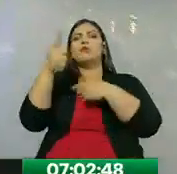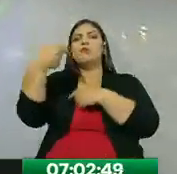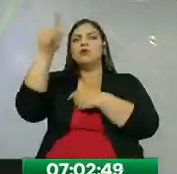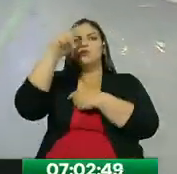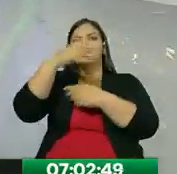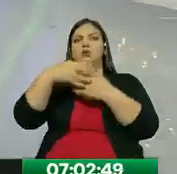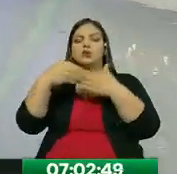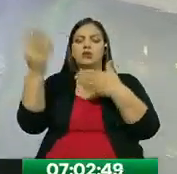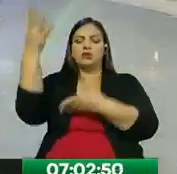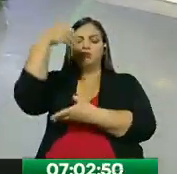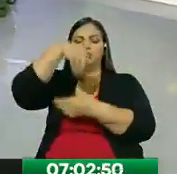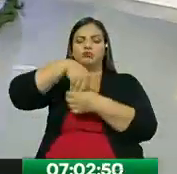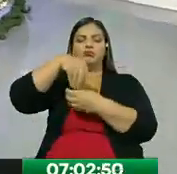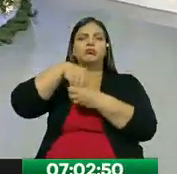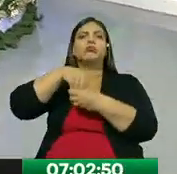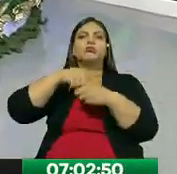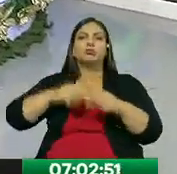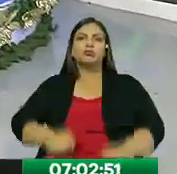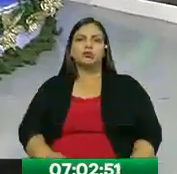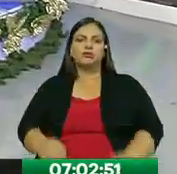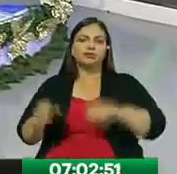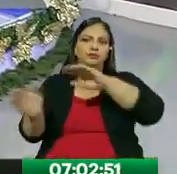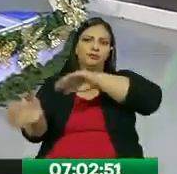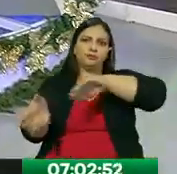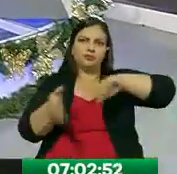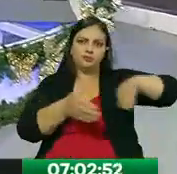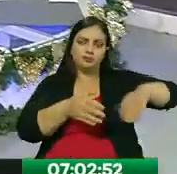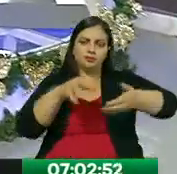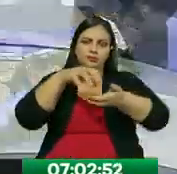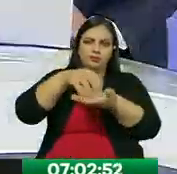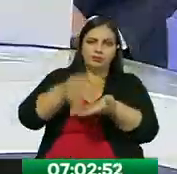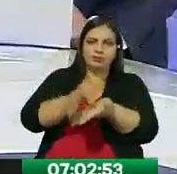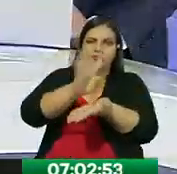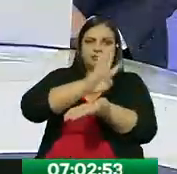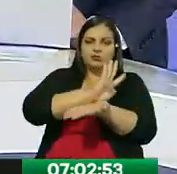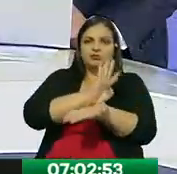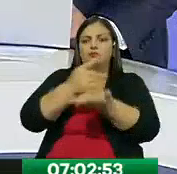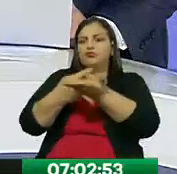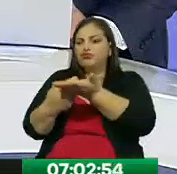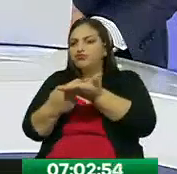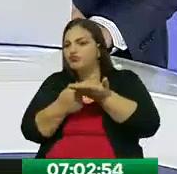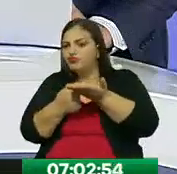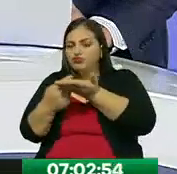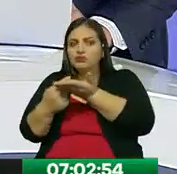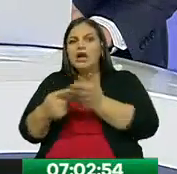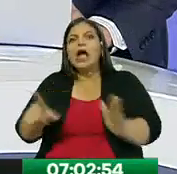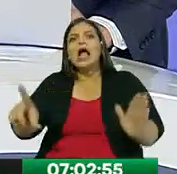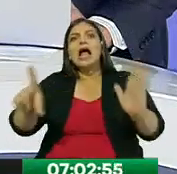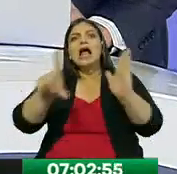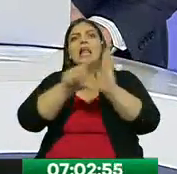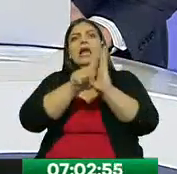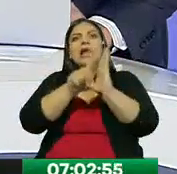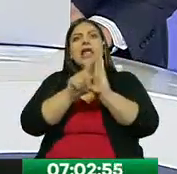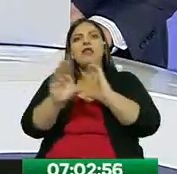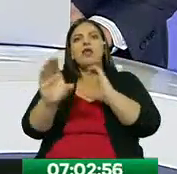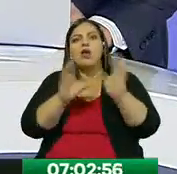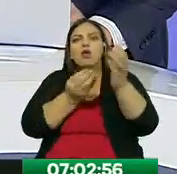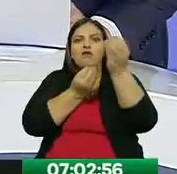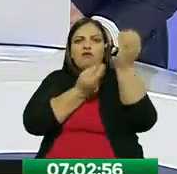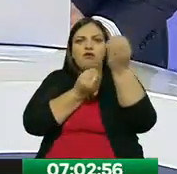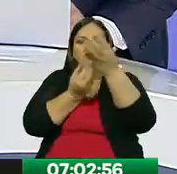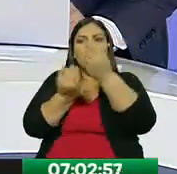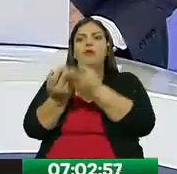La Asamblea Nacional aprobó con 75 votos afirmativos las reformas a la Ley Orgánica de Comunicación. En